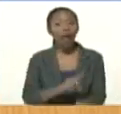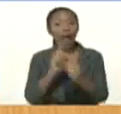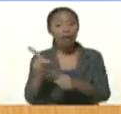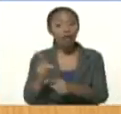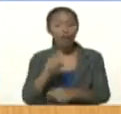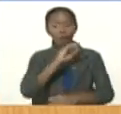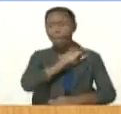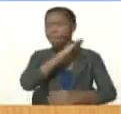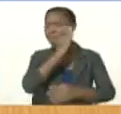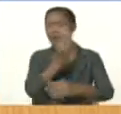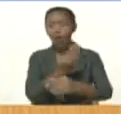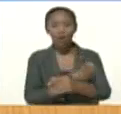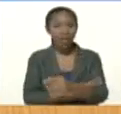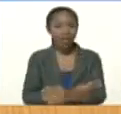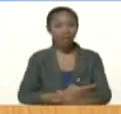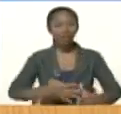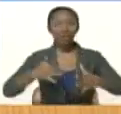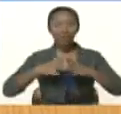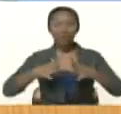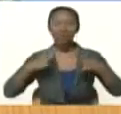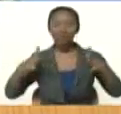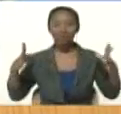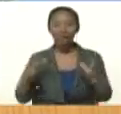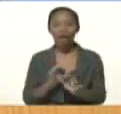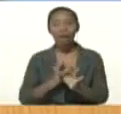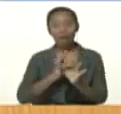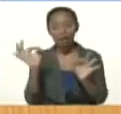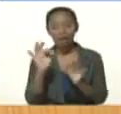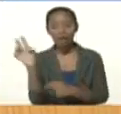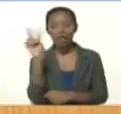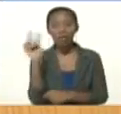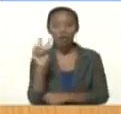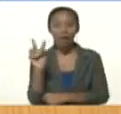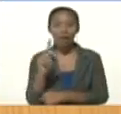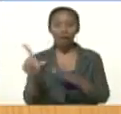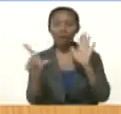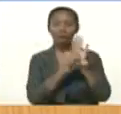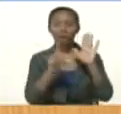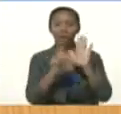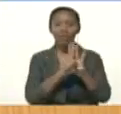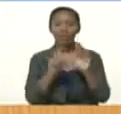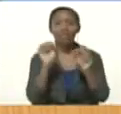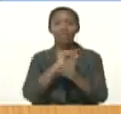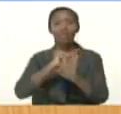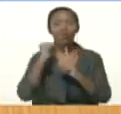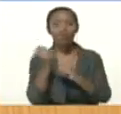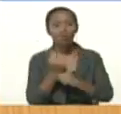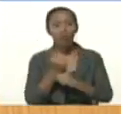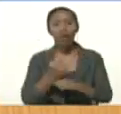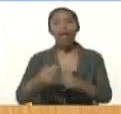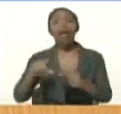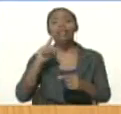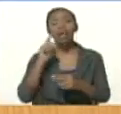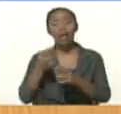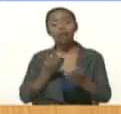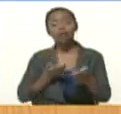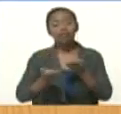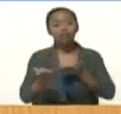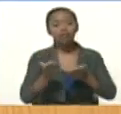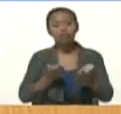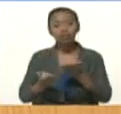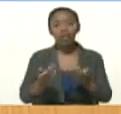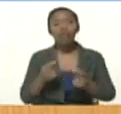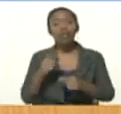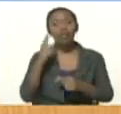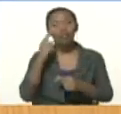poder tremendo a la criptomoneda venezolana y legaliza situaciones necesarias de regularizar para que Venezuela tenga